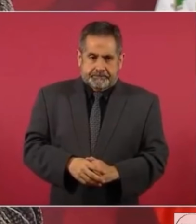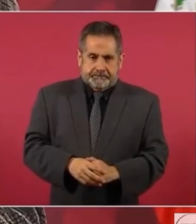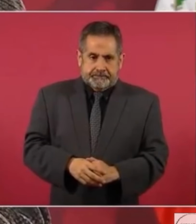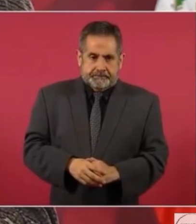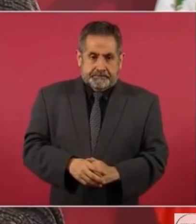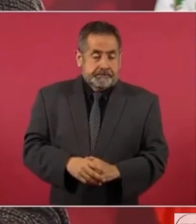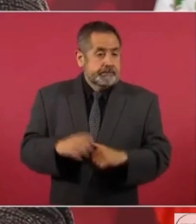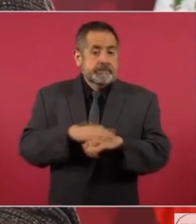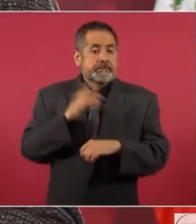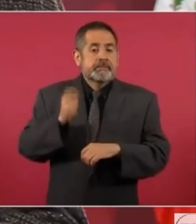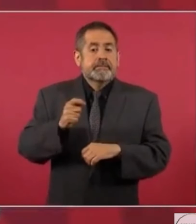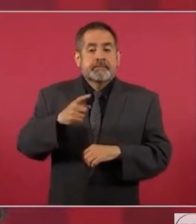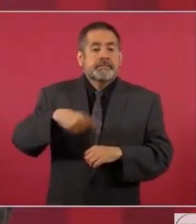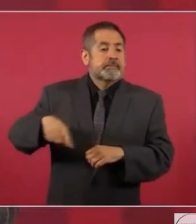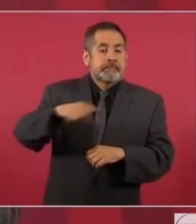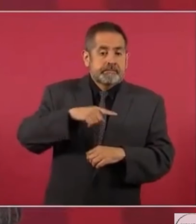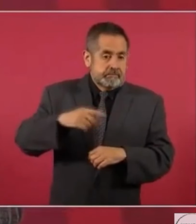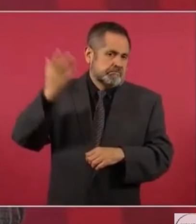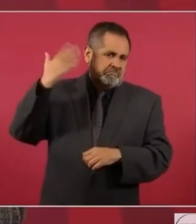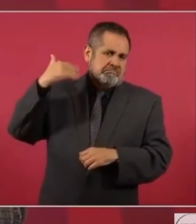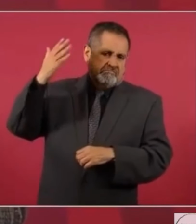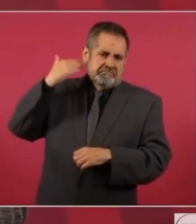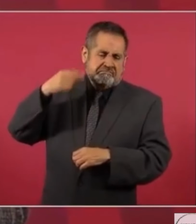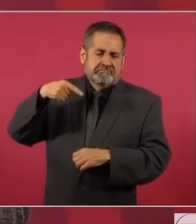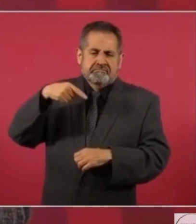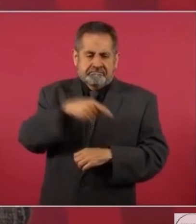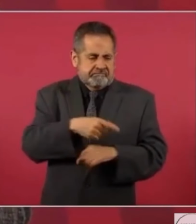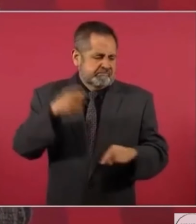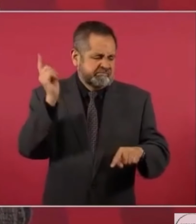porque todo eso fue sustraído